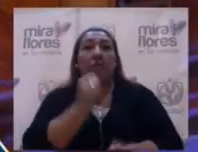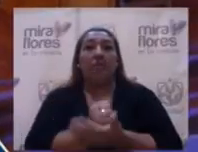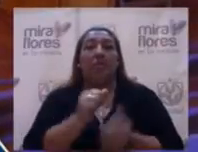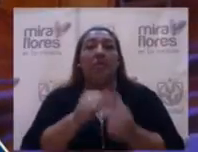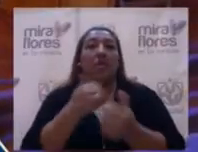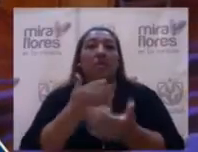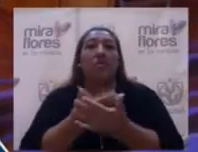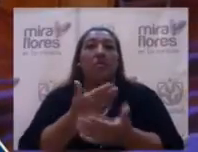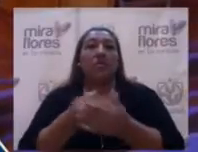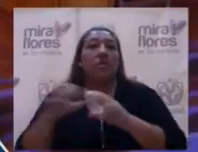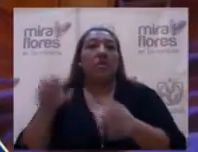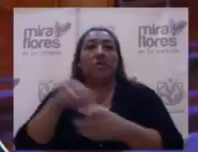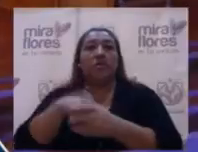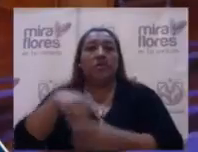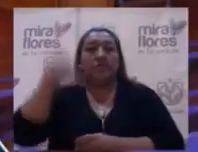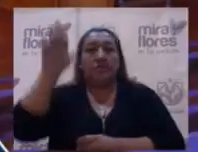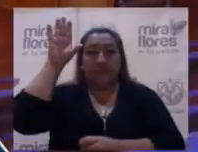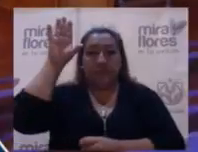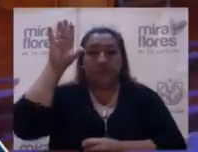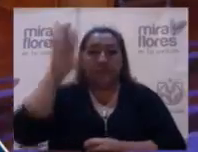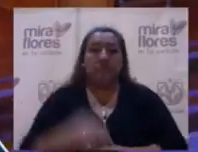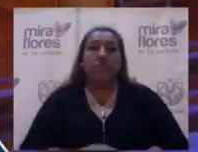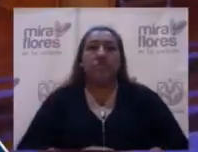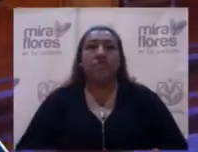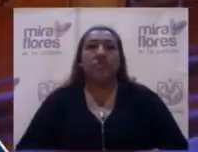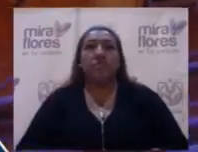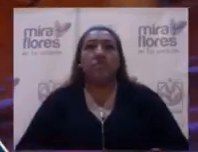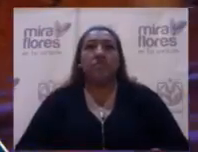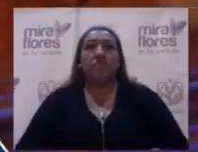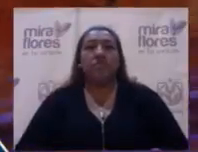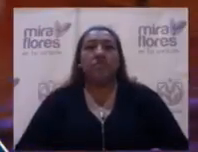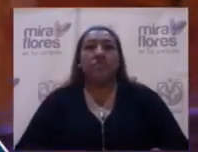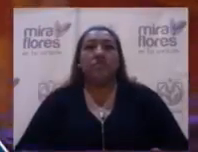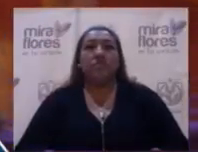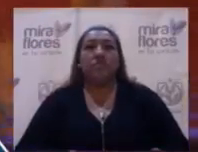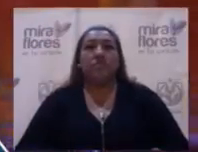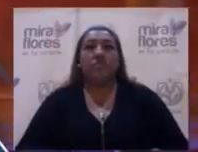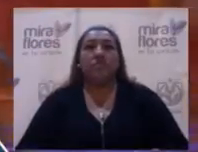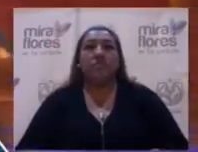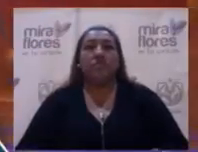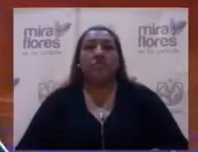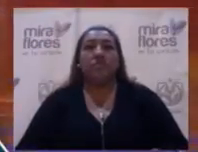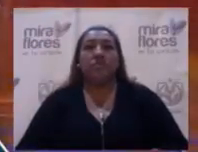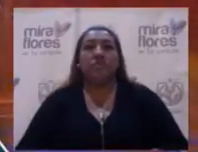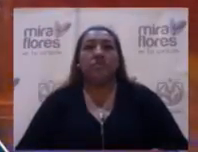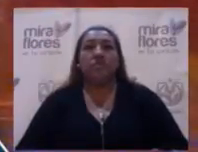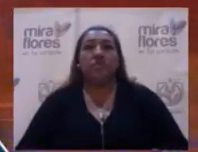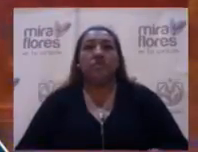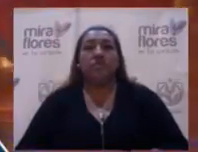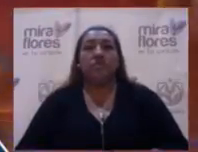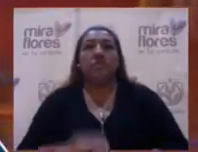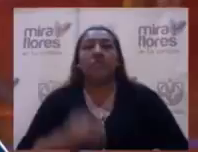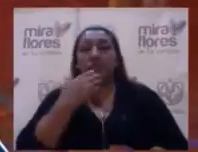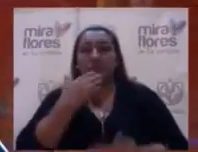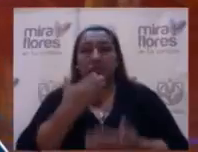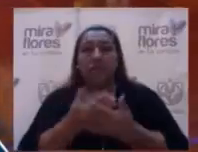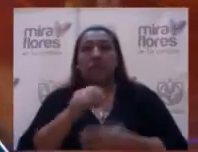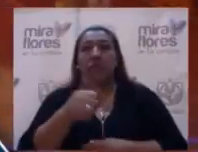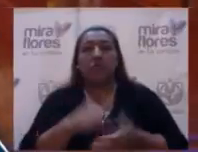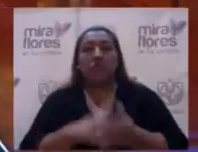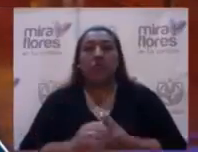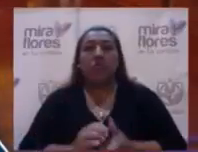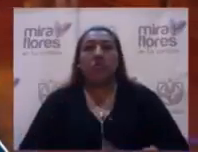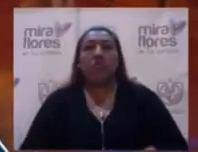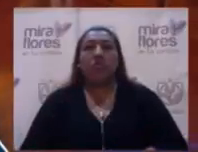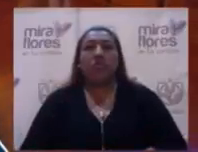la propuesta formulada, si van a expresarlo en señal de conformidad, se aprueba por unanimidad de votos. Muchas gracias. Siguiente punto, por